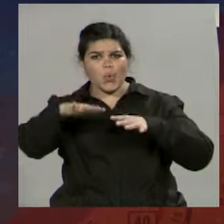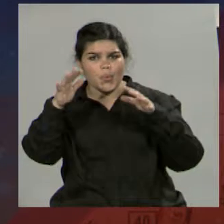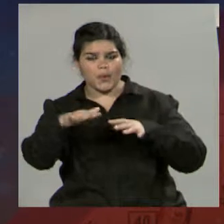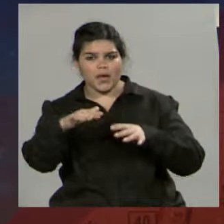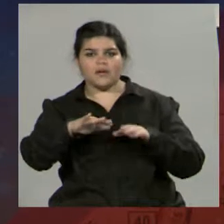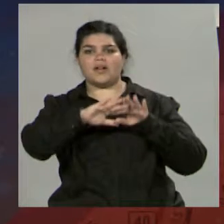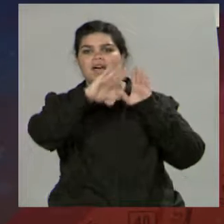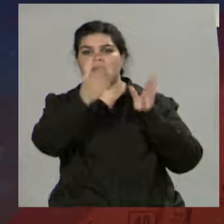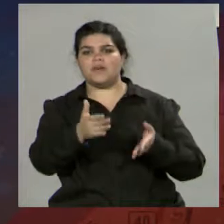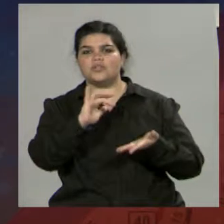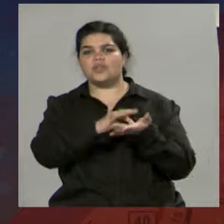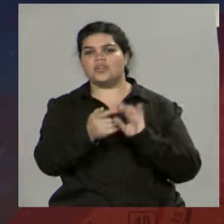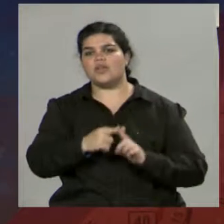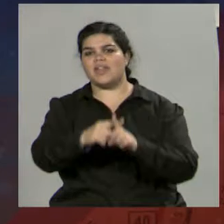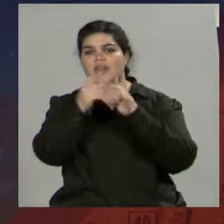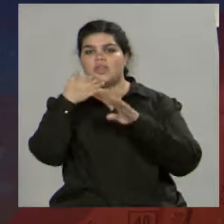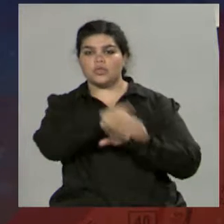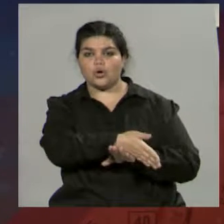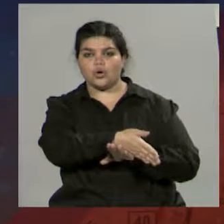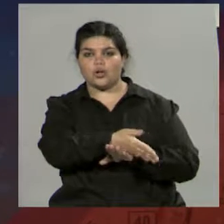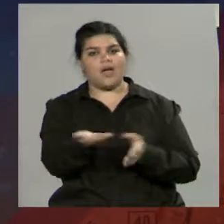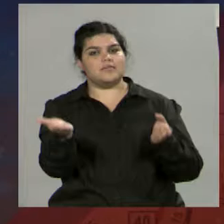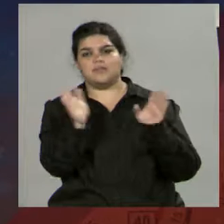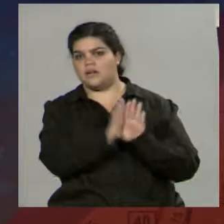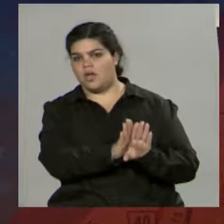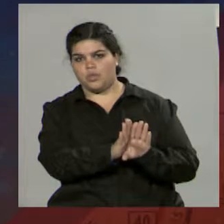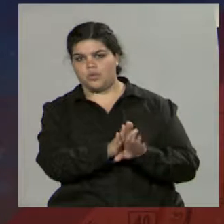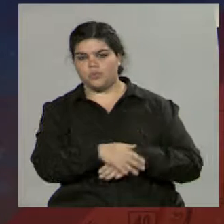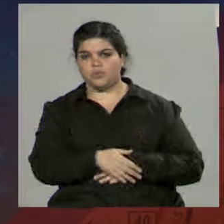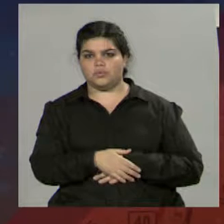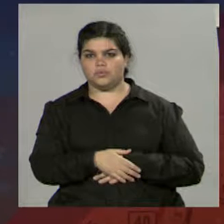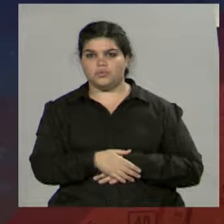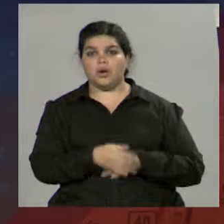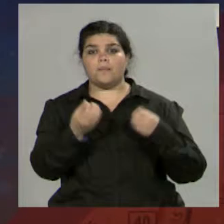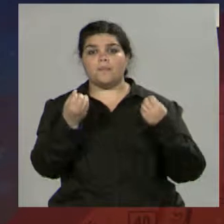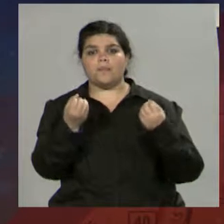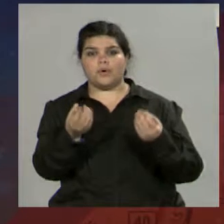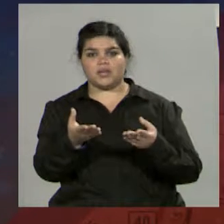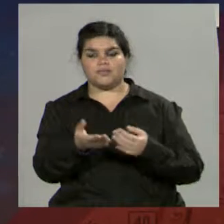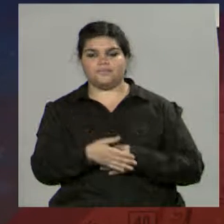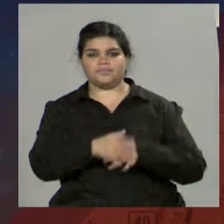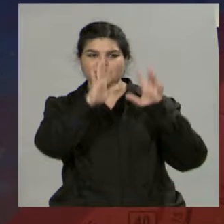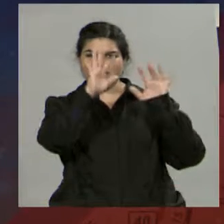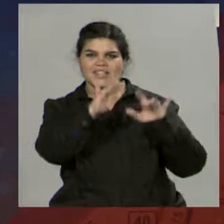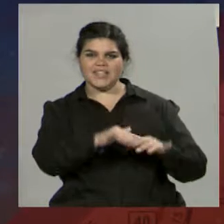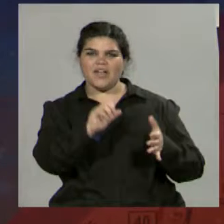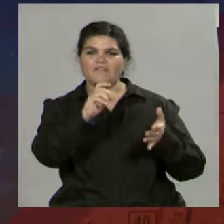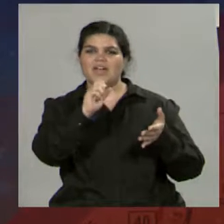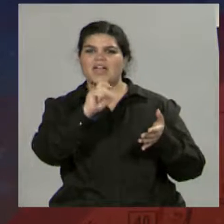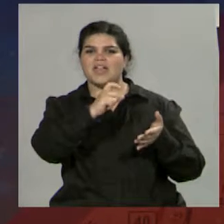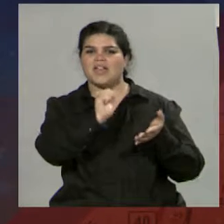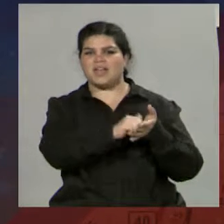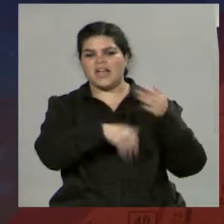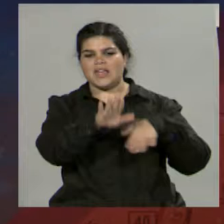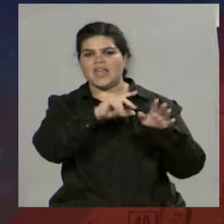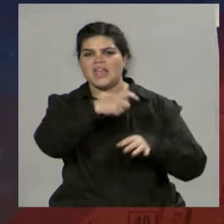Cristo Redentor con respecto a esto se encuentra inhabilitado porque hay nieve y hielo en la calzada, por